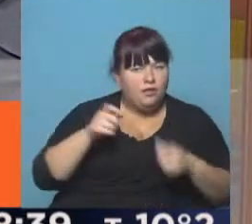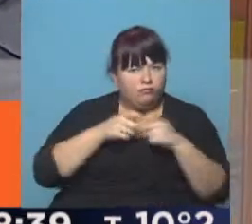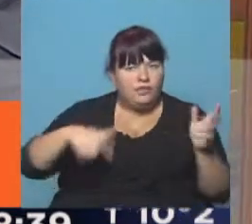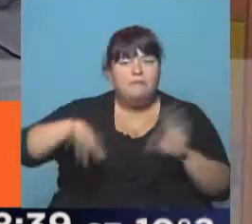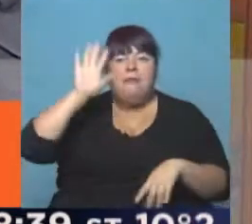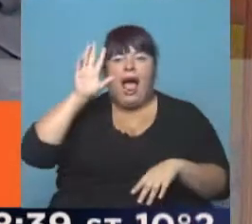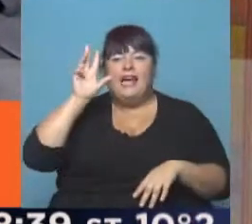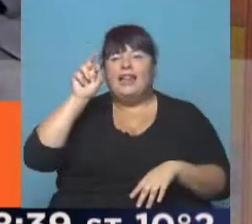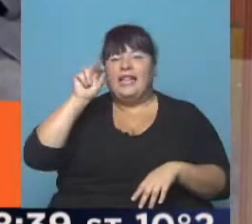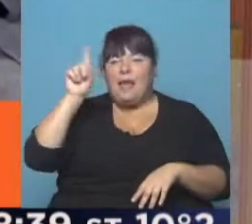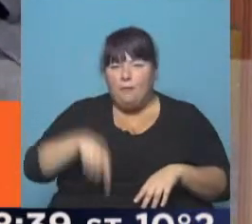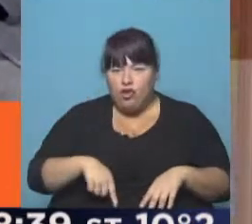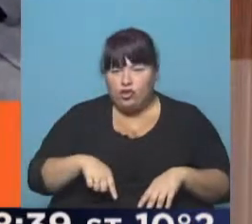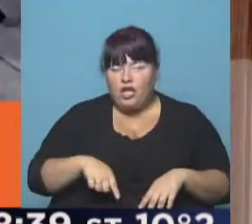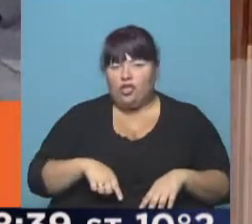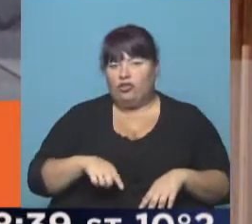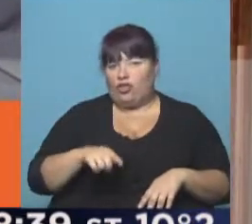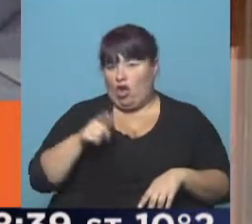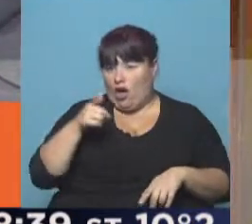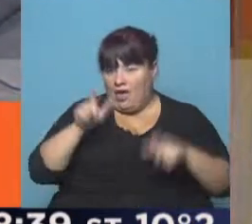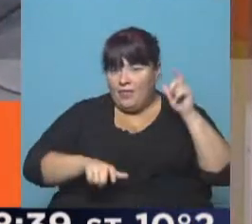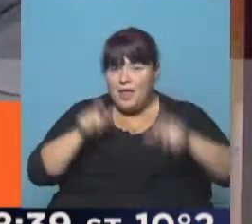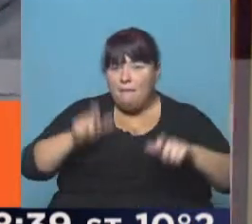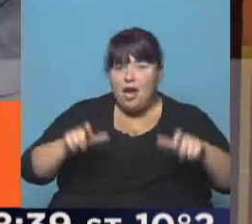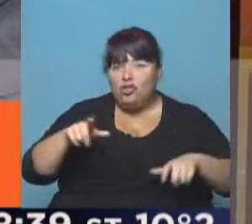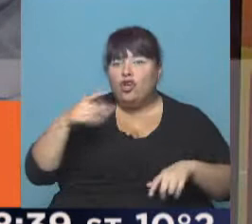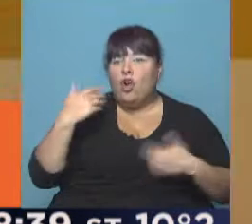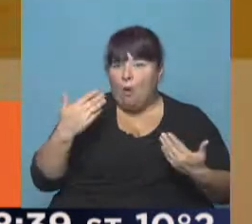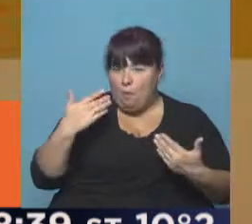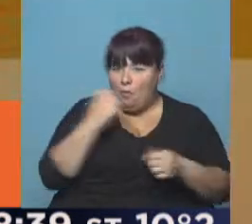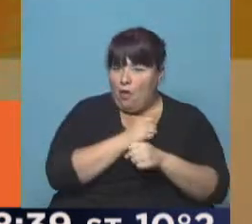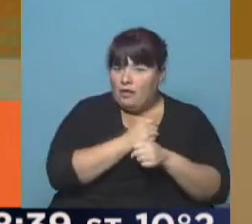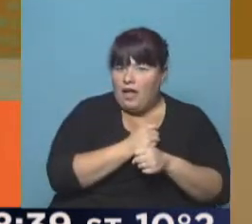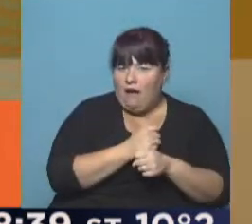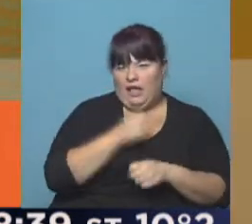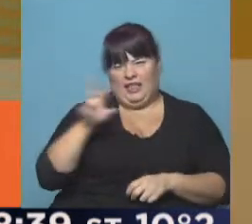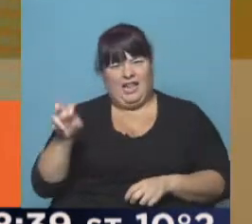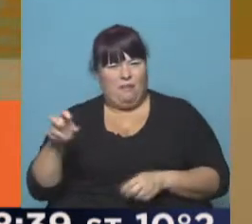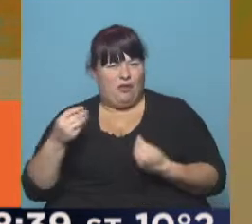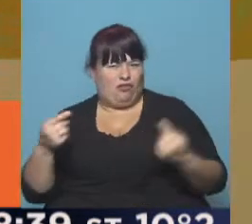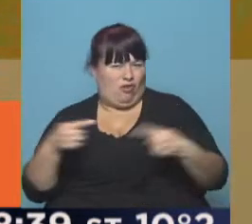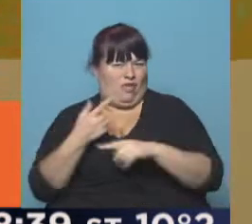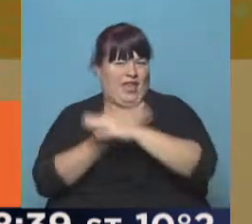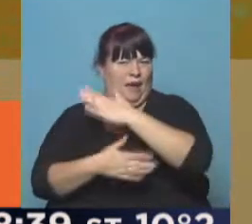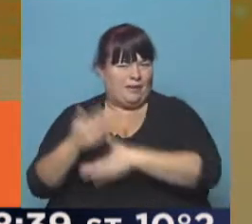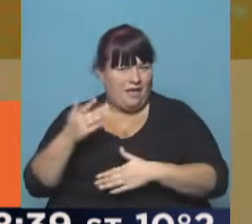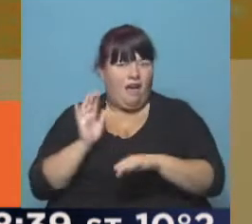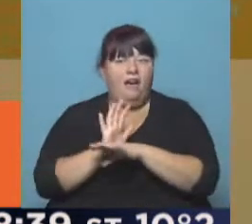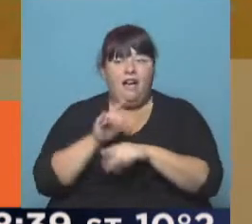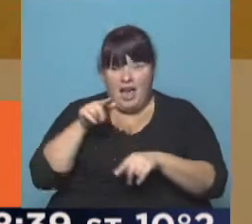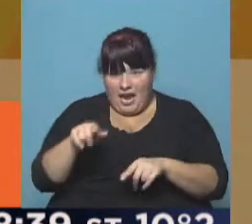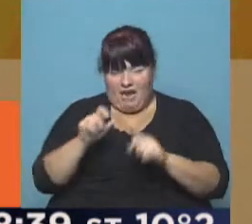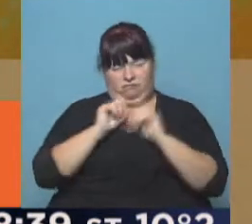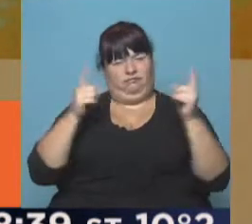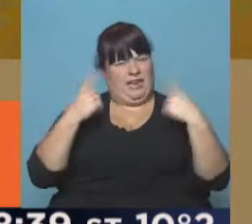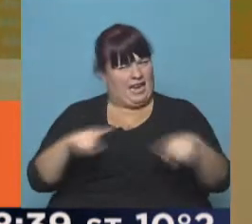más del 30% de las personas que tienen posibilidad de trabajar tienen una pensión por discapacidad decide eso llama la